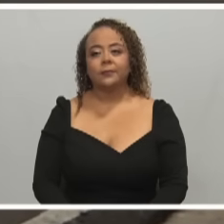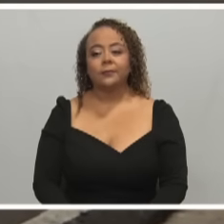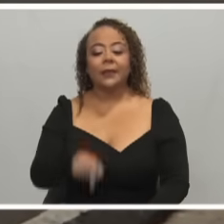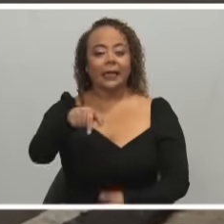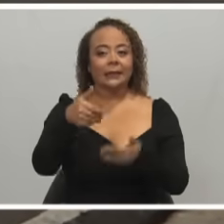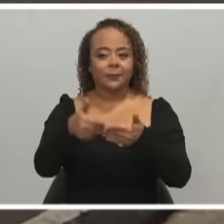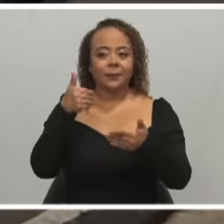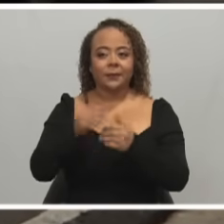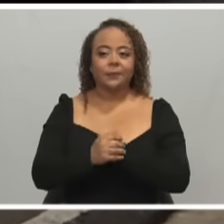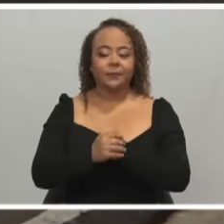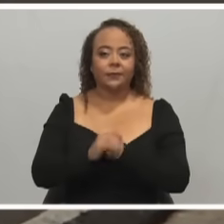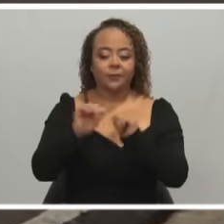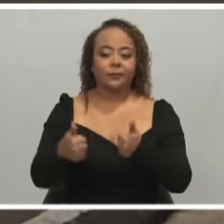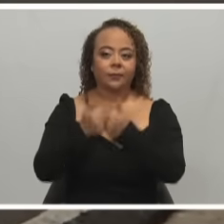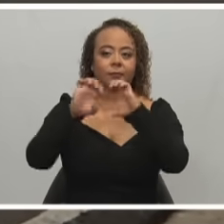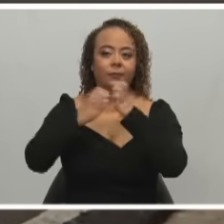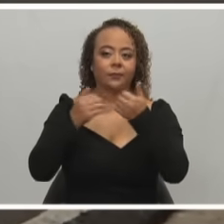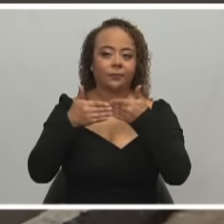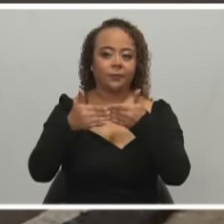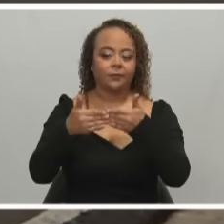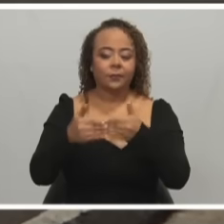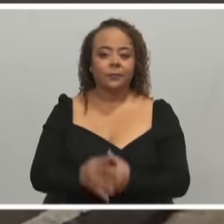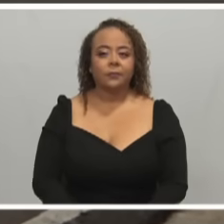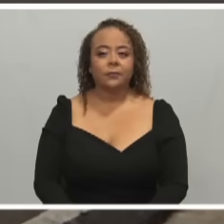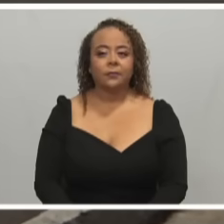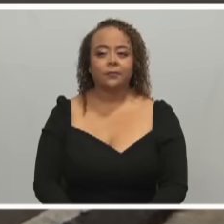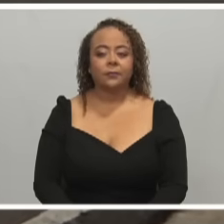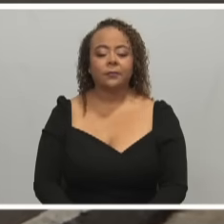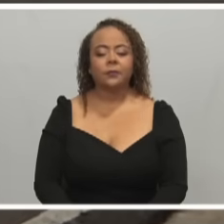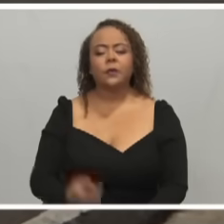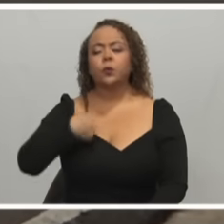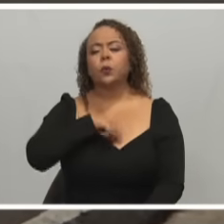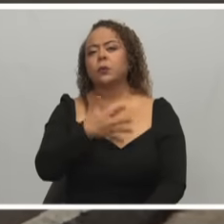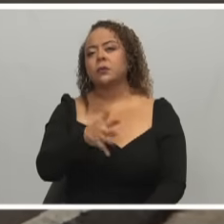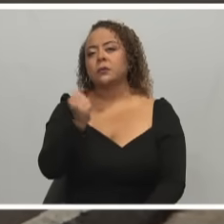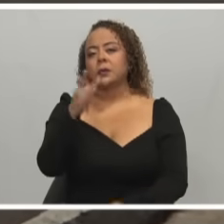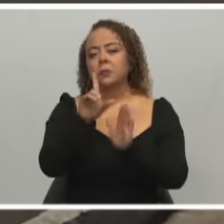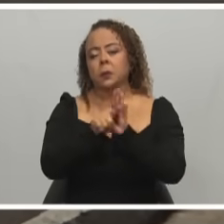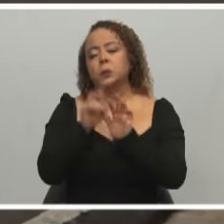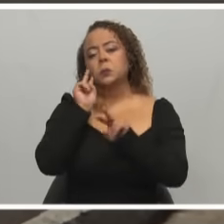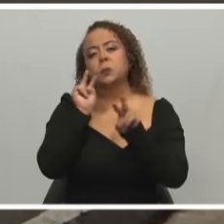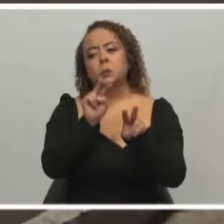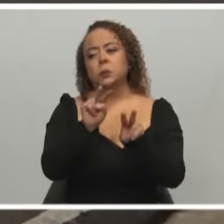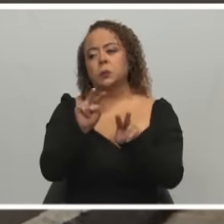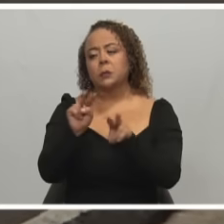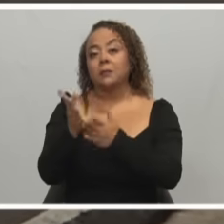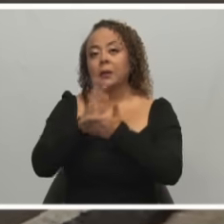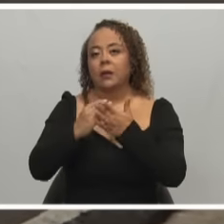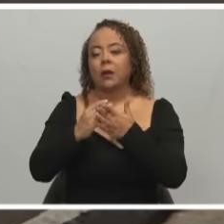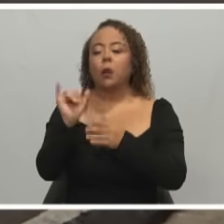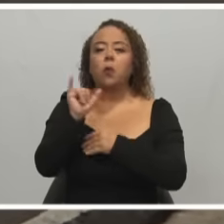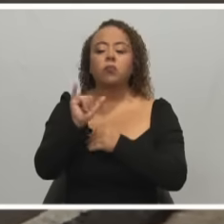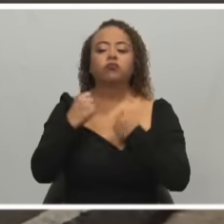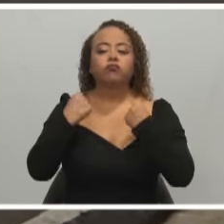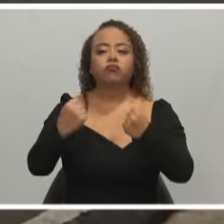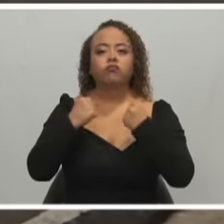previa ante la selección de Panamá estuvimos cerca de 15 minutos viendo parte sobre todo el calentamiento de